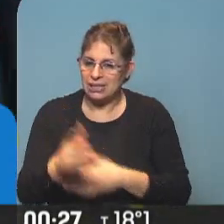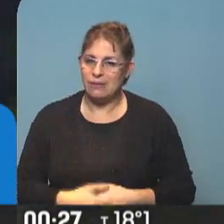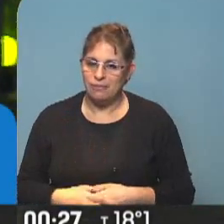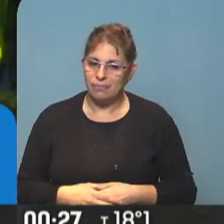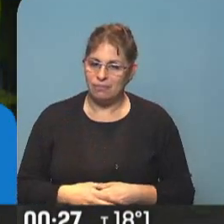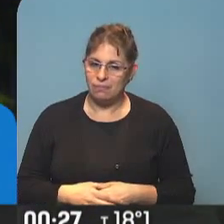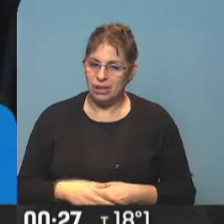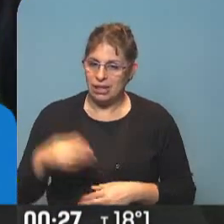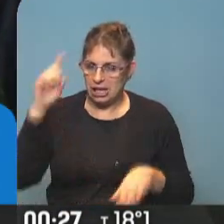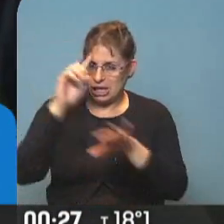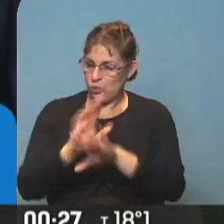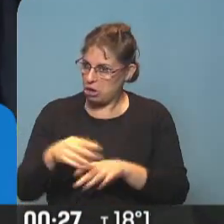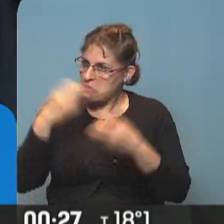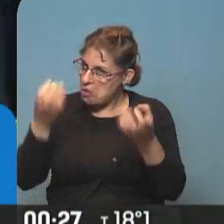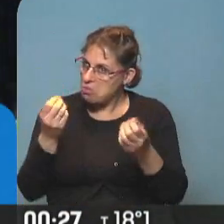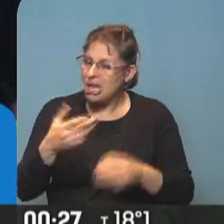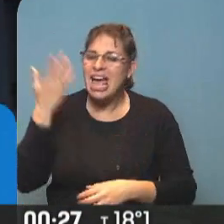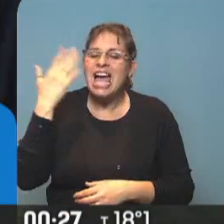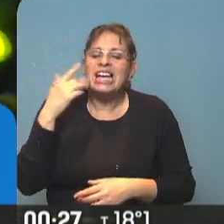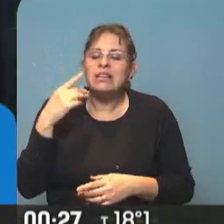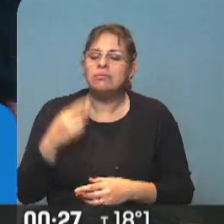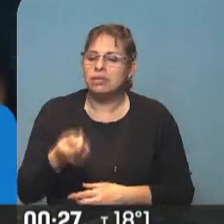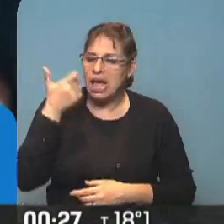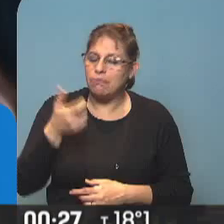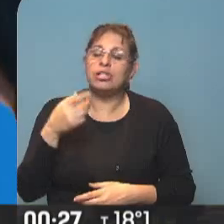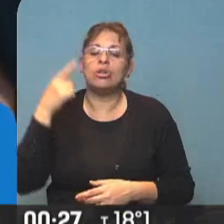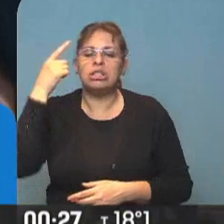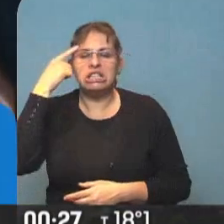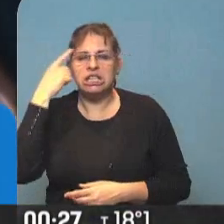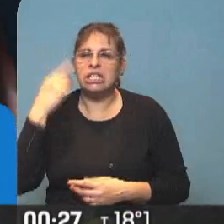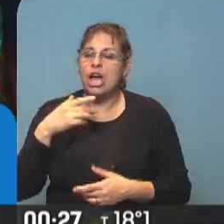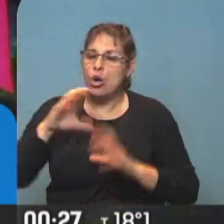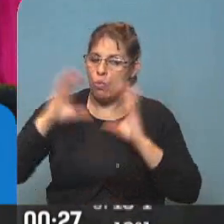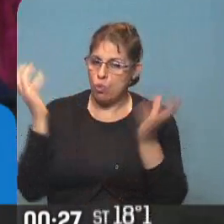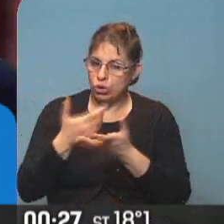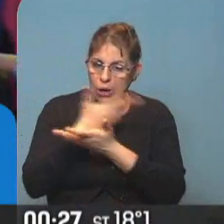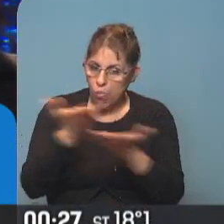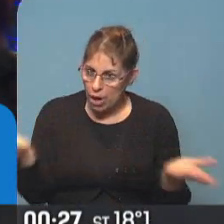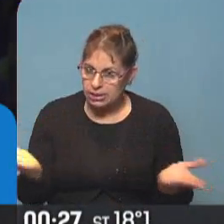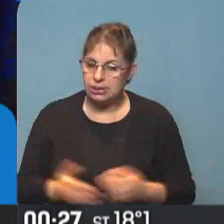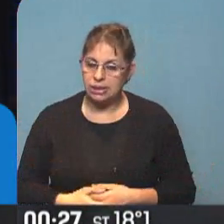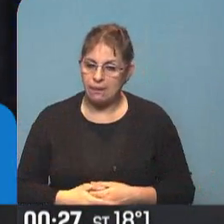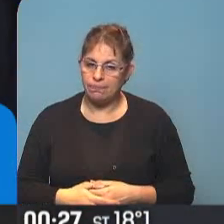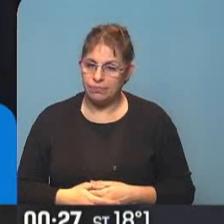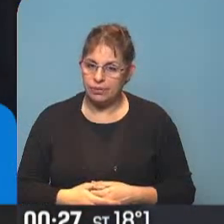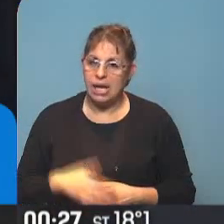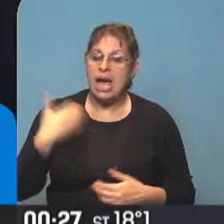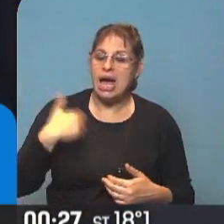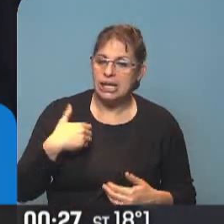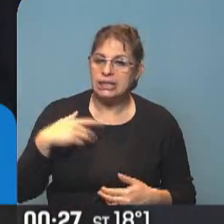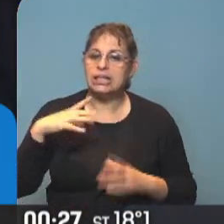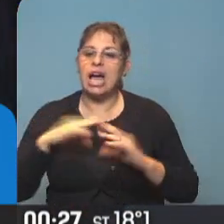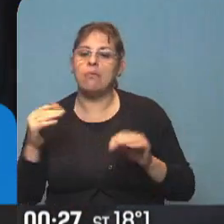que no estaba equivocada. Desde el primer momento la idea de hacer algo en el mundial era mostrar la hermandad entre Argentina y